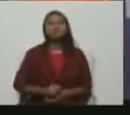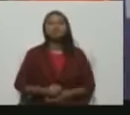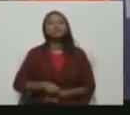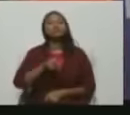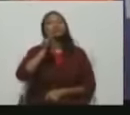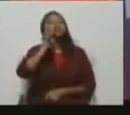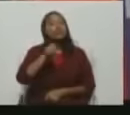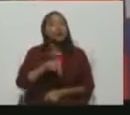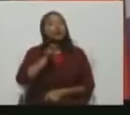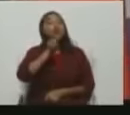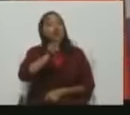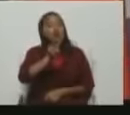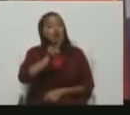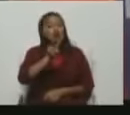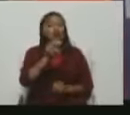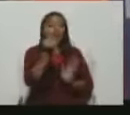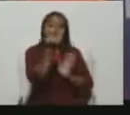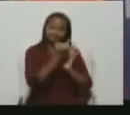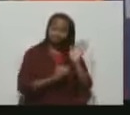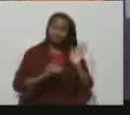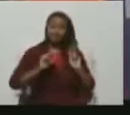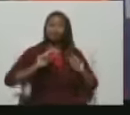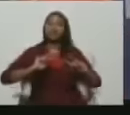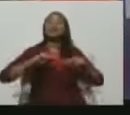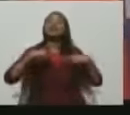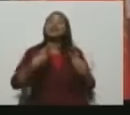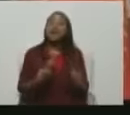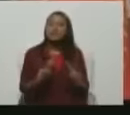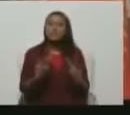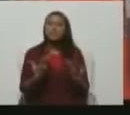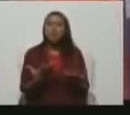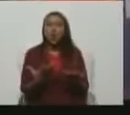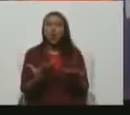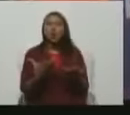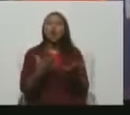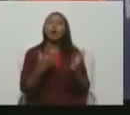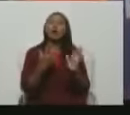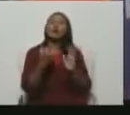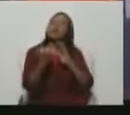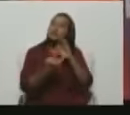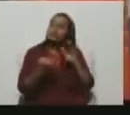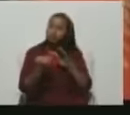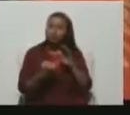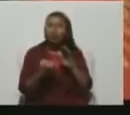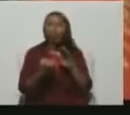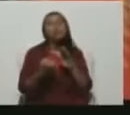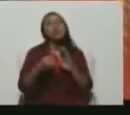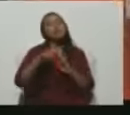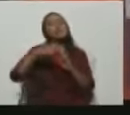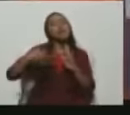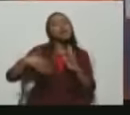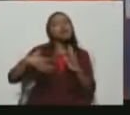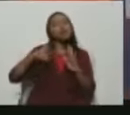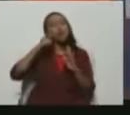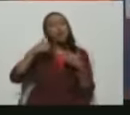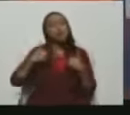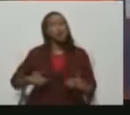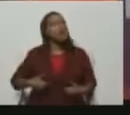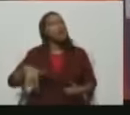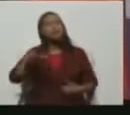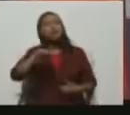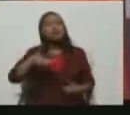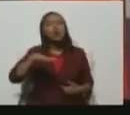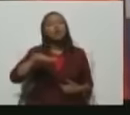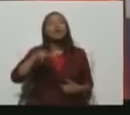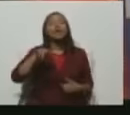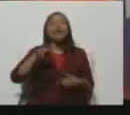inscripción y actualización de datos en las instalaciones de la sede principal de esta institución nacional de derechos humanos, ubicada en el Centro